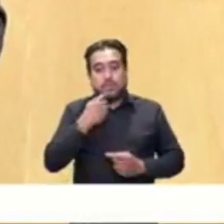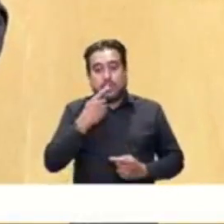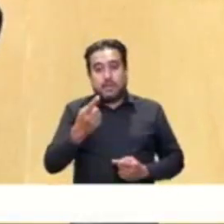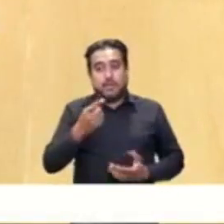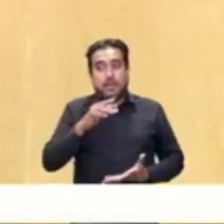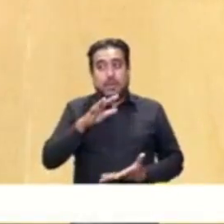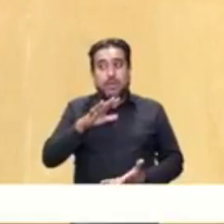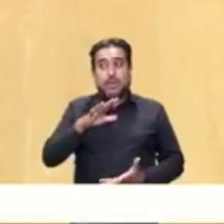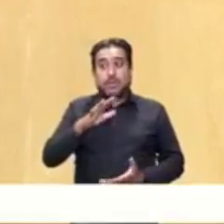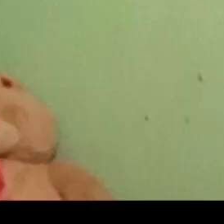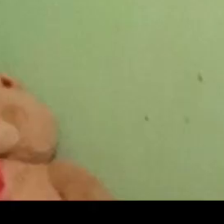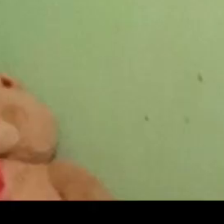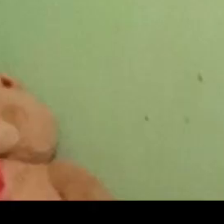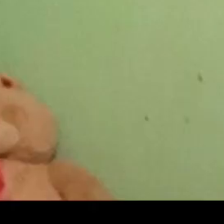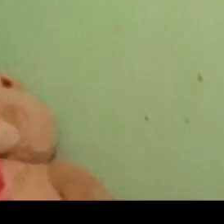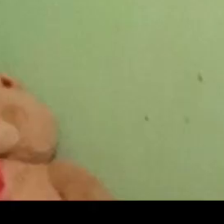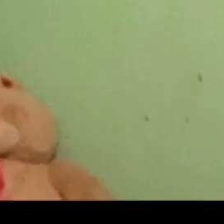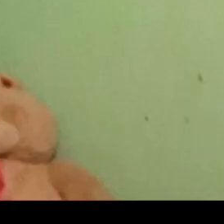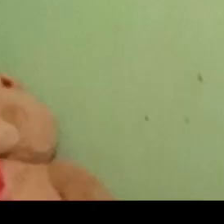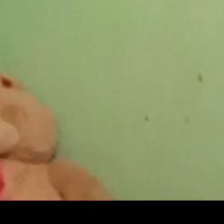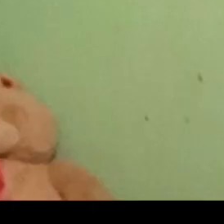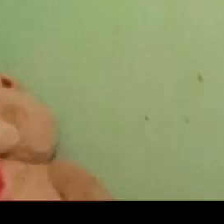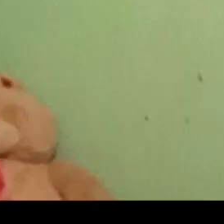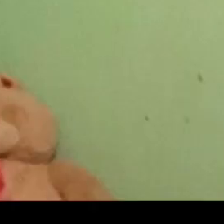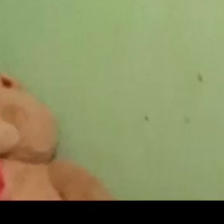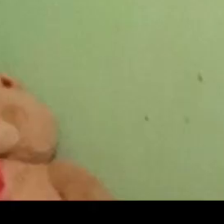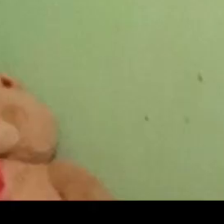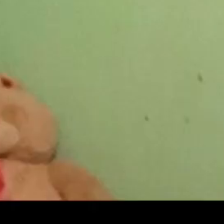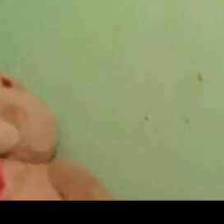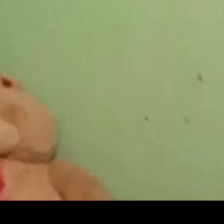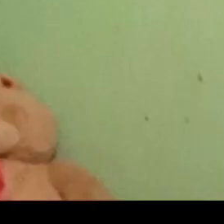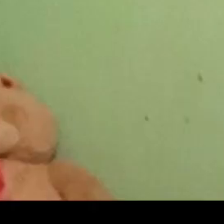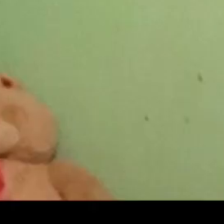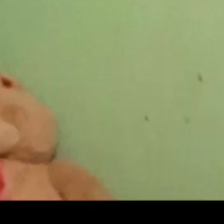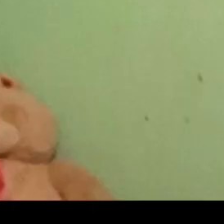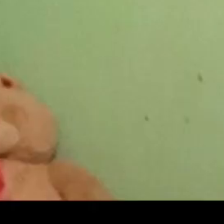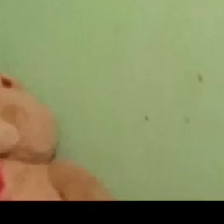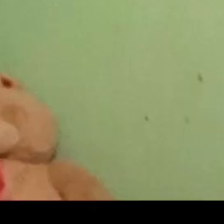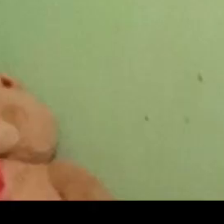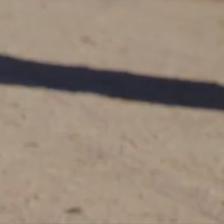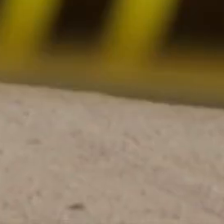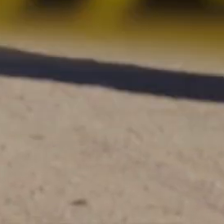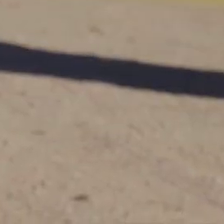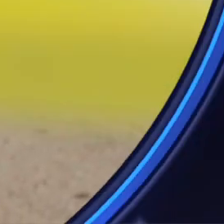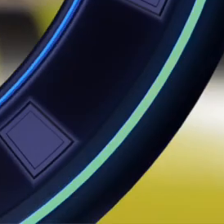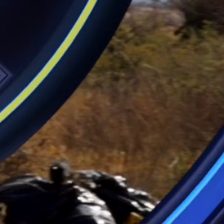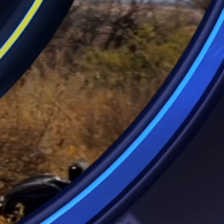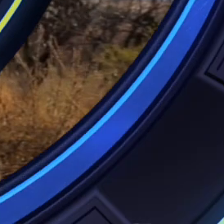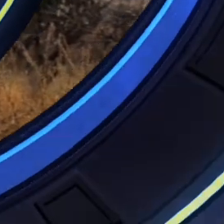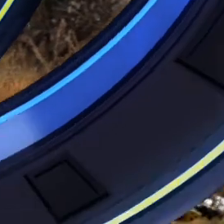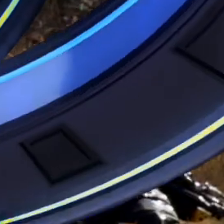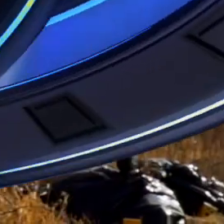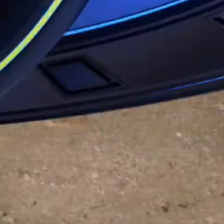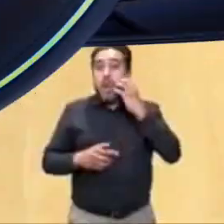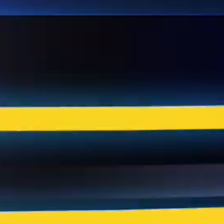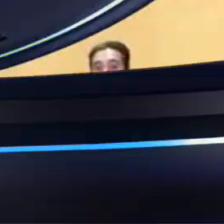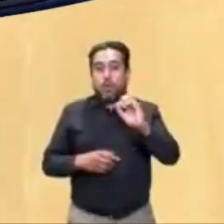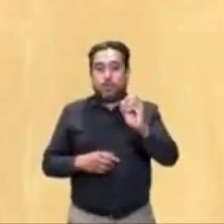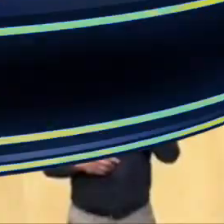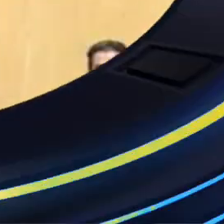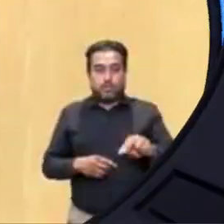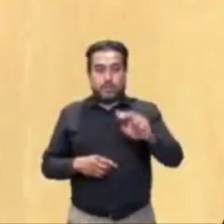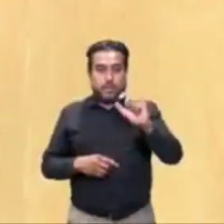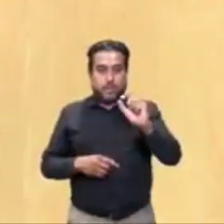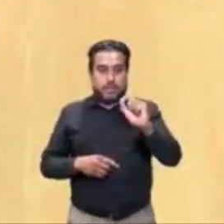soberanes exhortó a la fiscalía a tomar responsabilidades pues son parte de las omisiones del gobierno junto con la Comisión Estatal de búsqueda